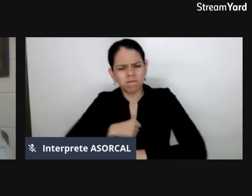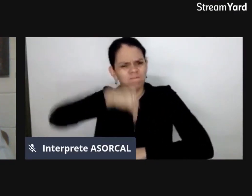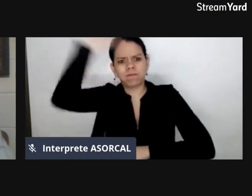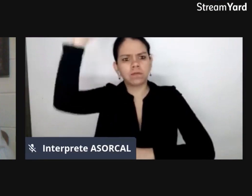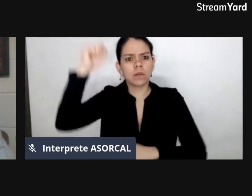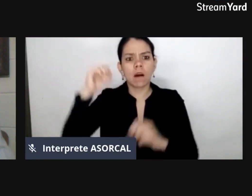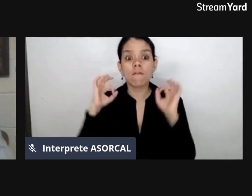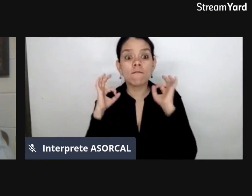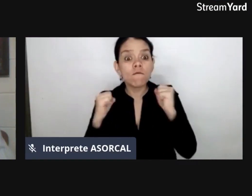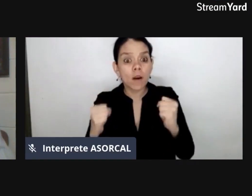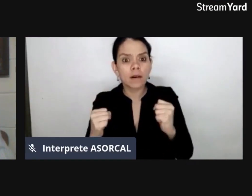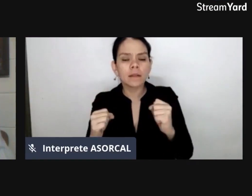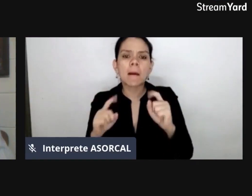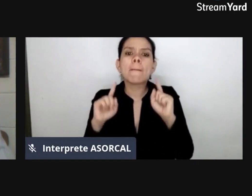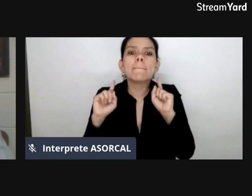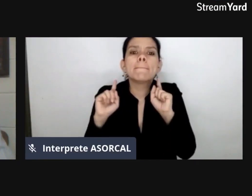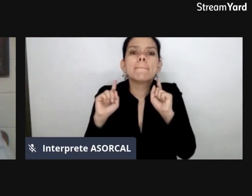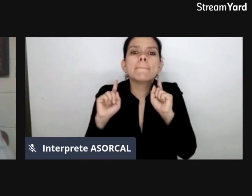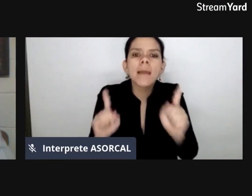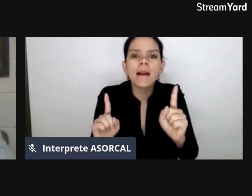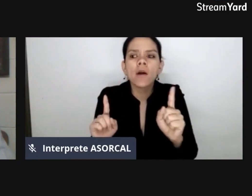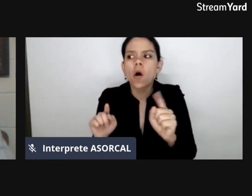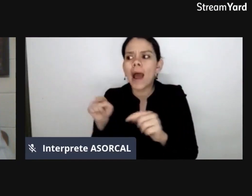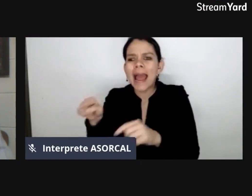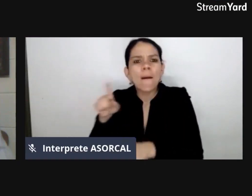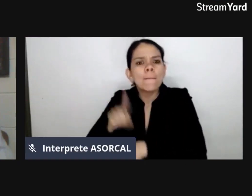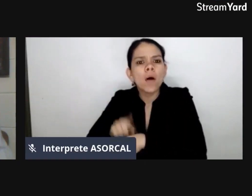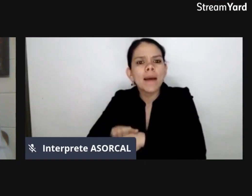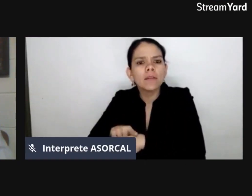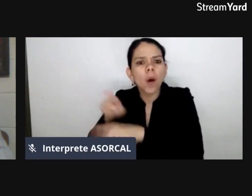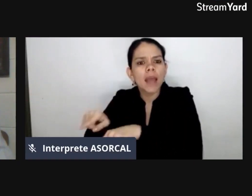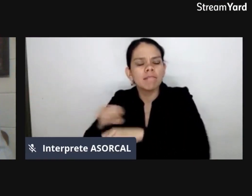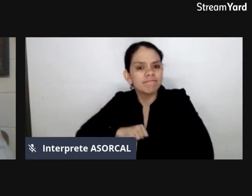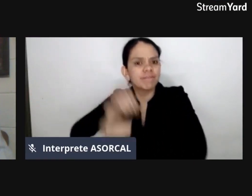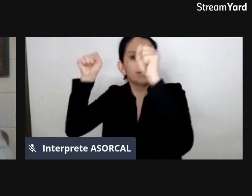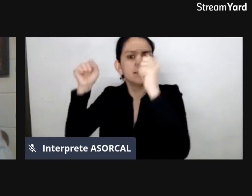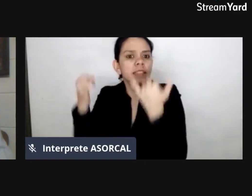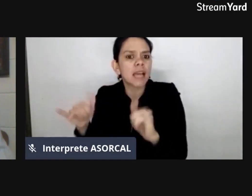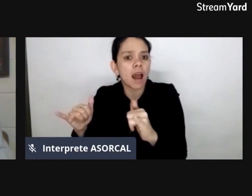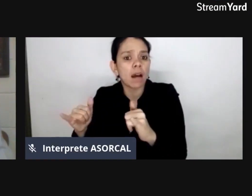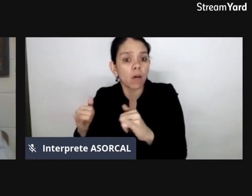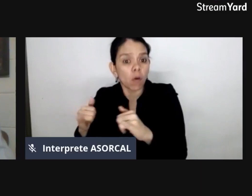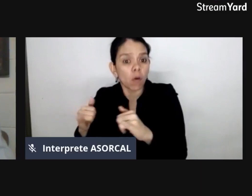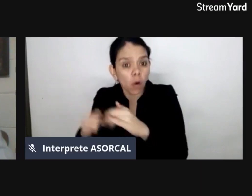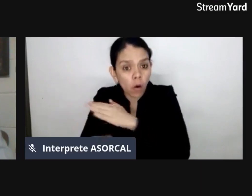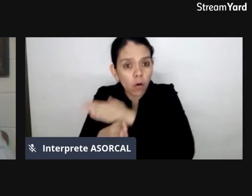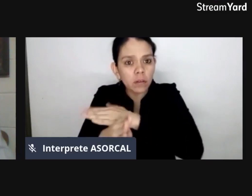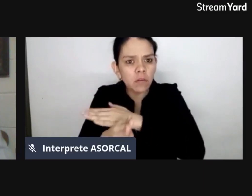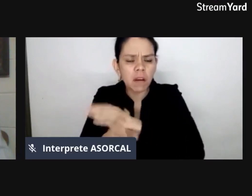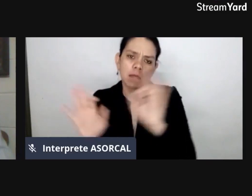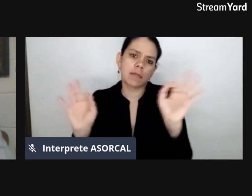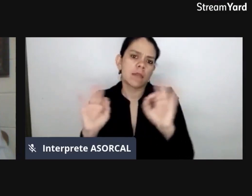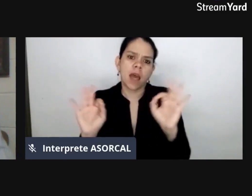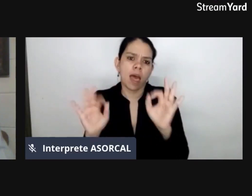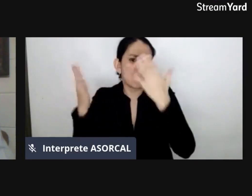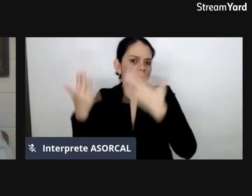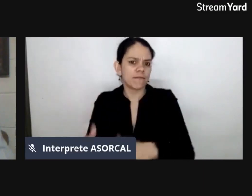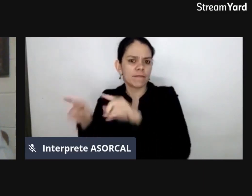pero sin un programa posterior ni continuidad. En 1960, y más aún en la década